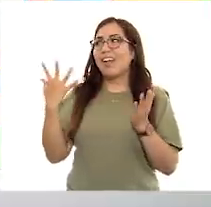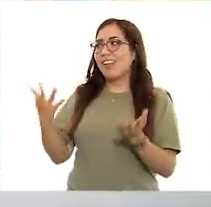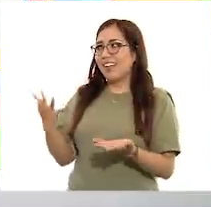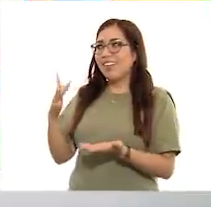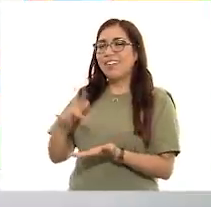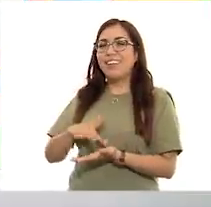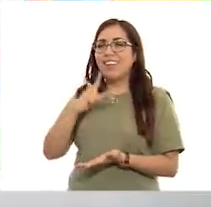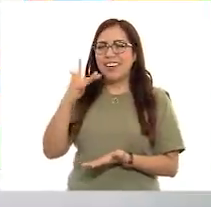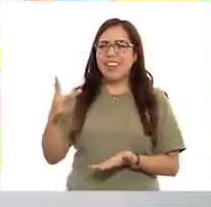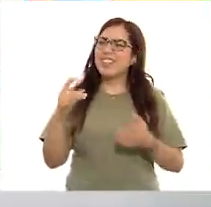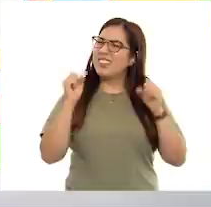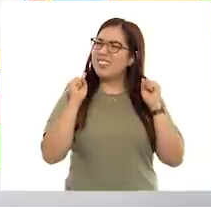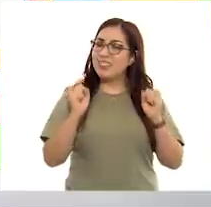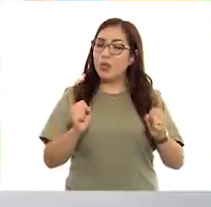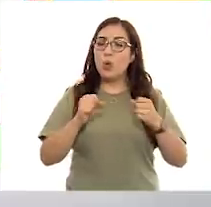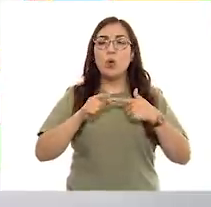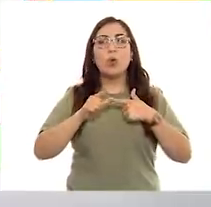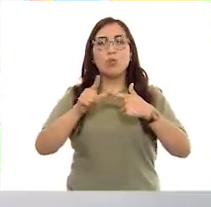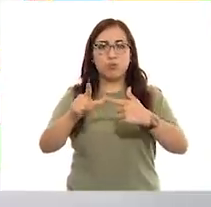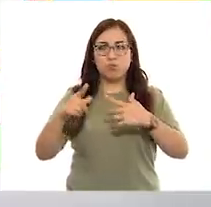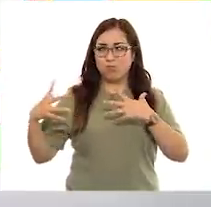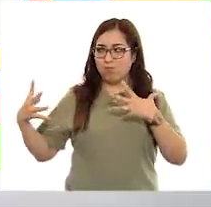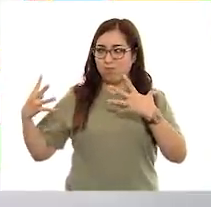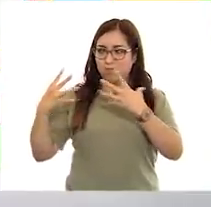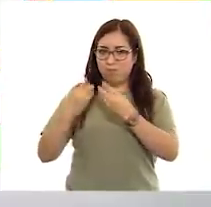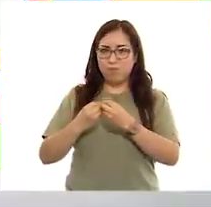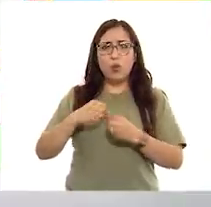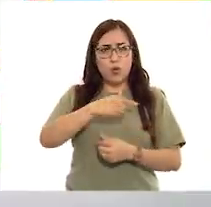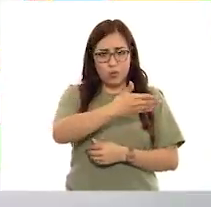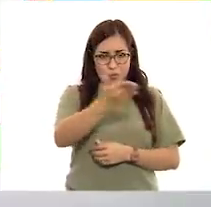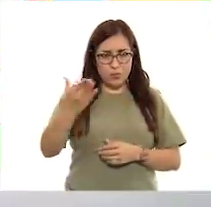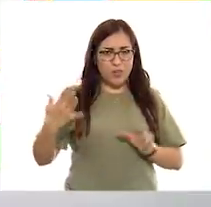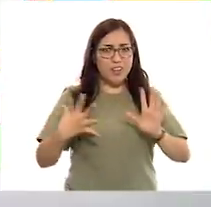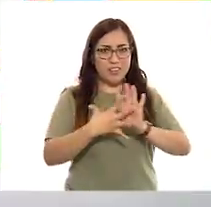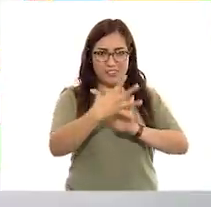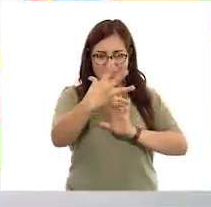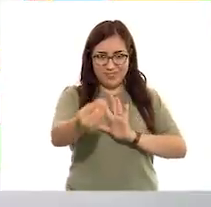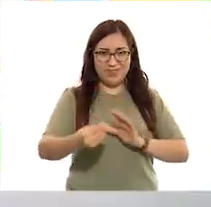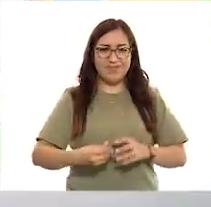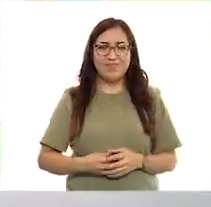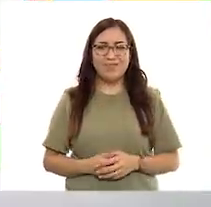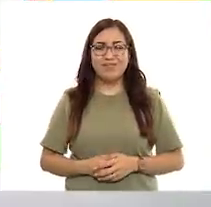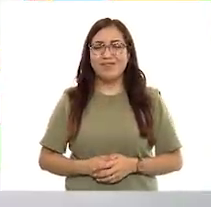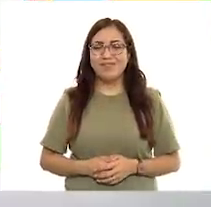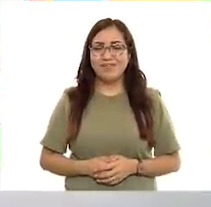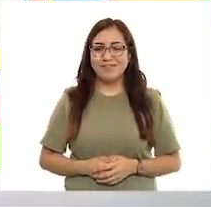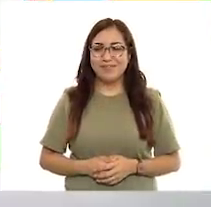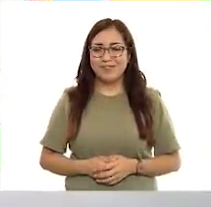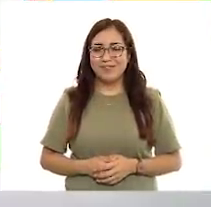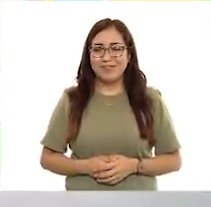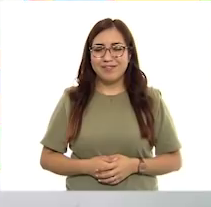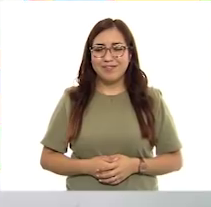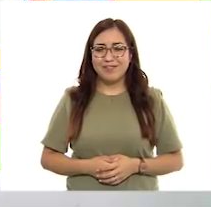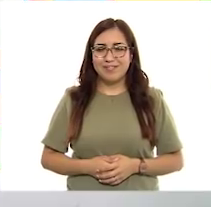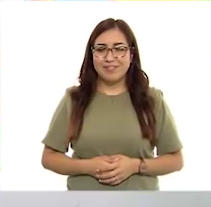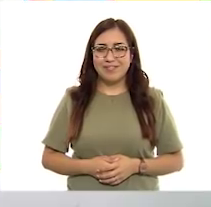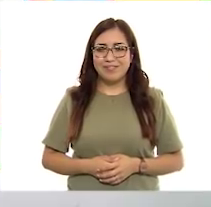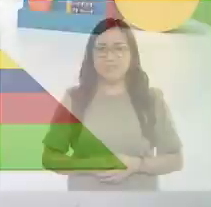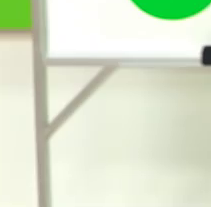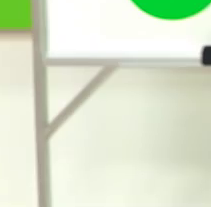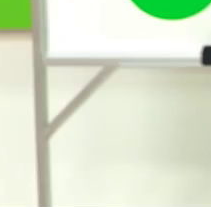Estoy segura de que podré seguir tu ritmo. En casa, muévanse junto con nosotras. Listo. Vamos. Empezamos.